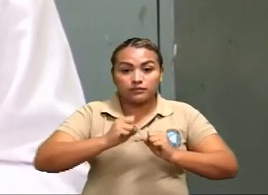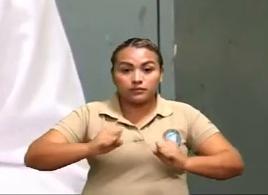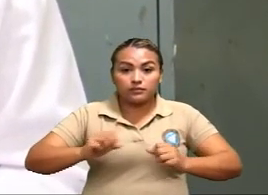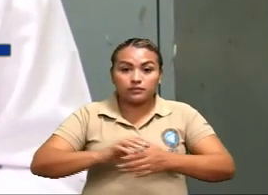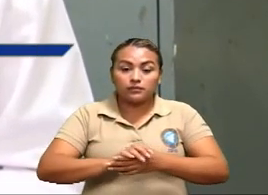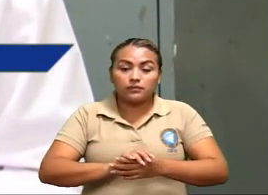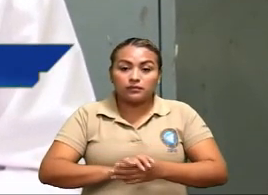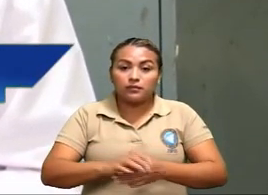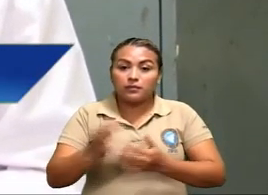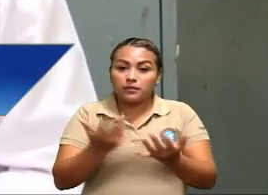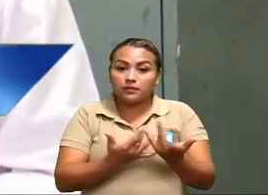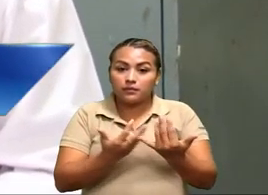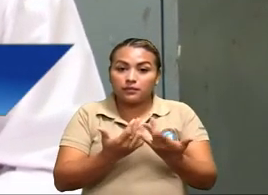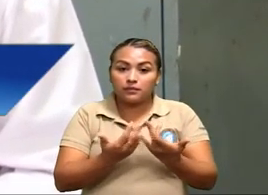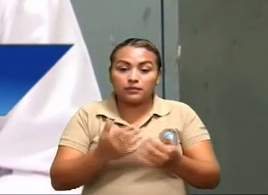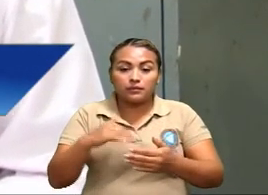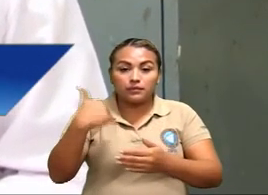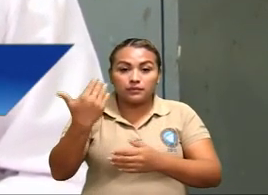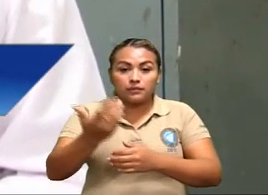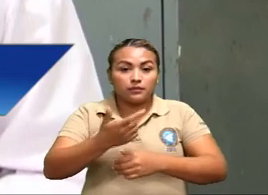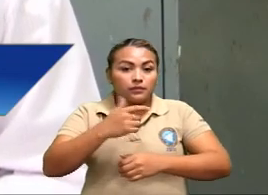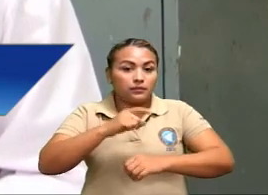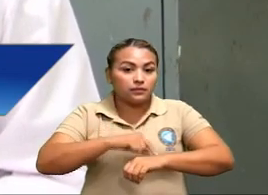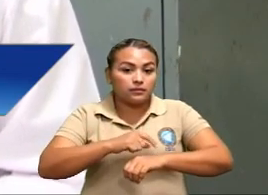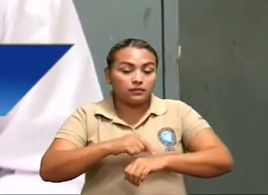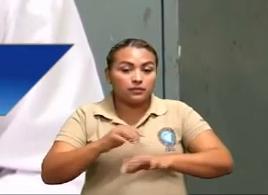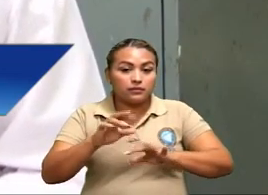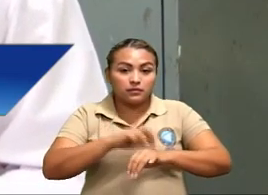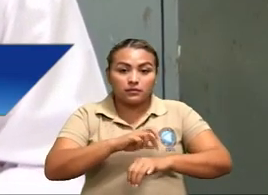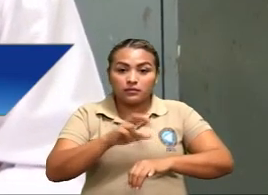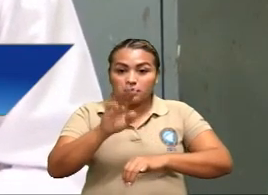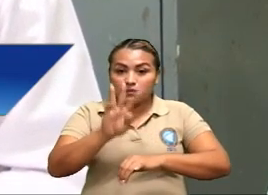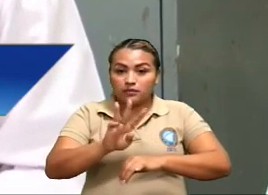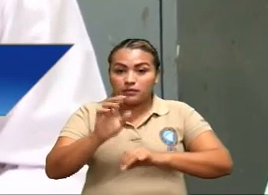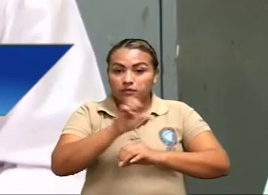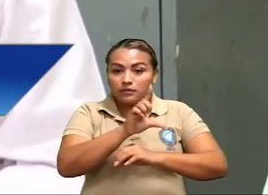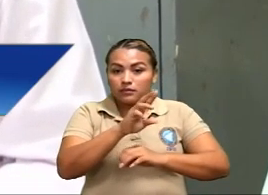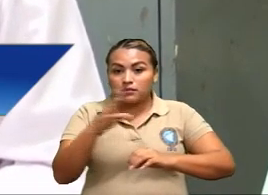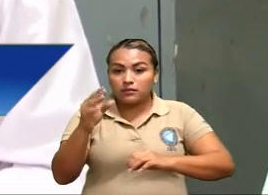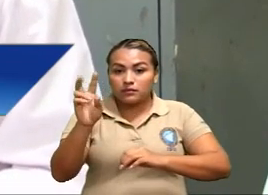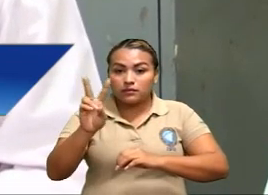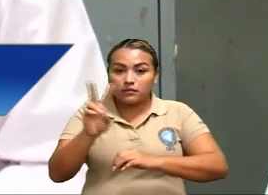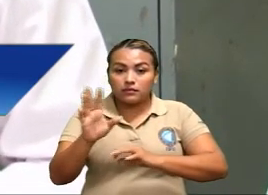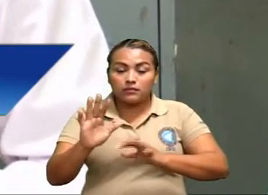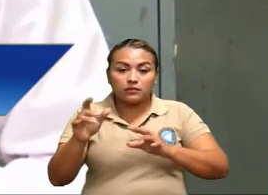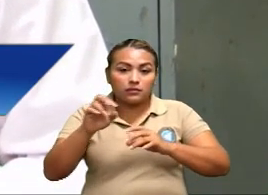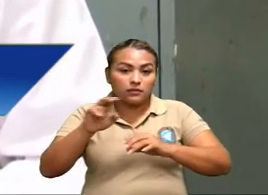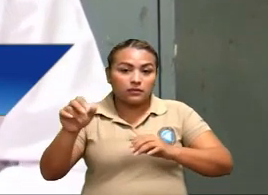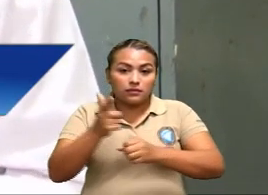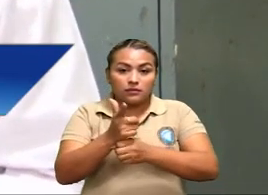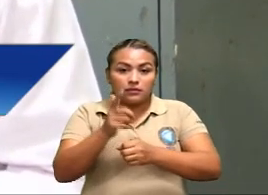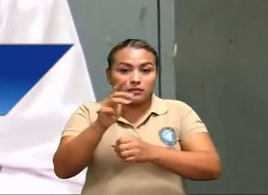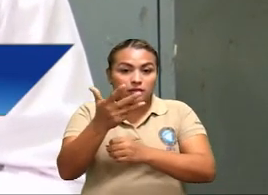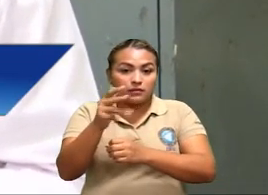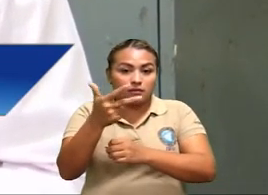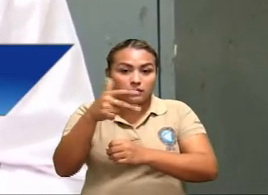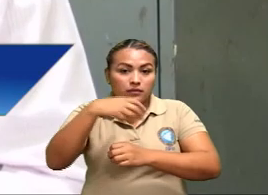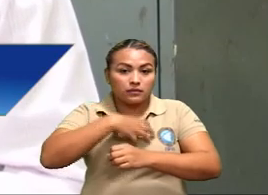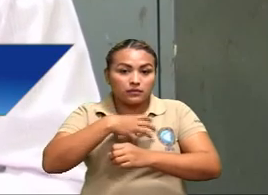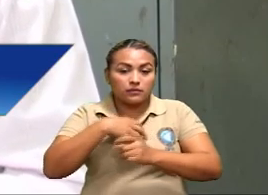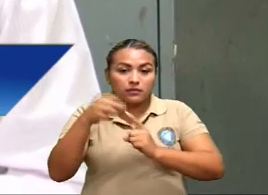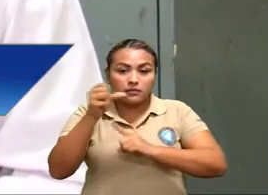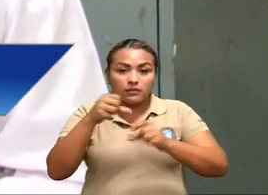Le esperamos, amigos televidentes, en otra ocasión, siempre a las 3 de la tarde, de lunes a viernes, en la frecuencia del canal 98, el